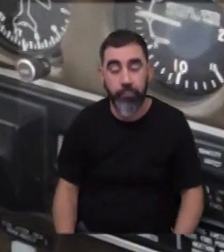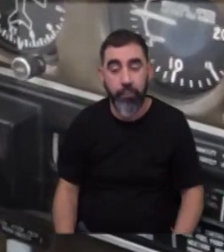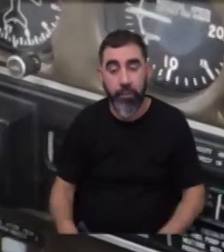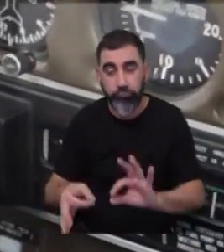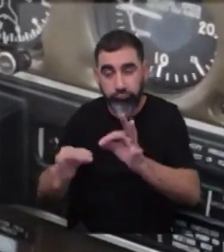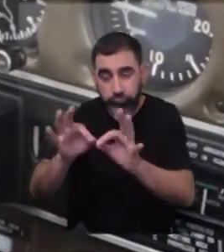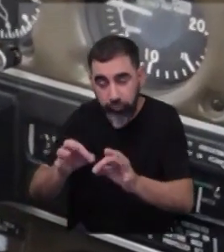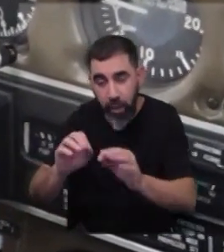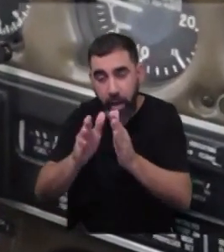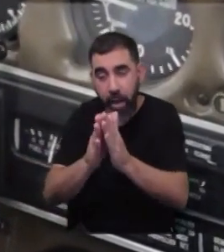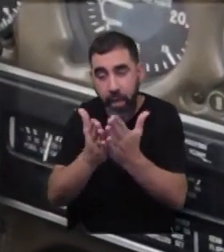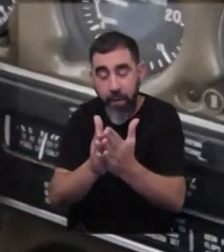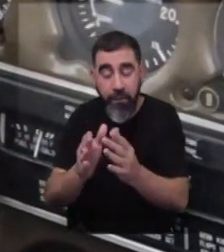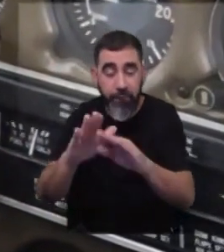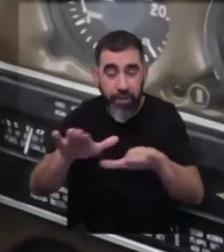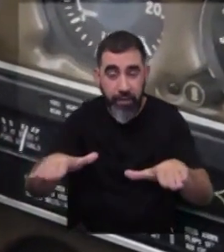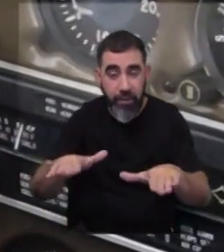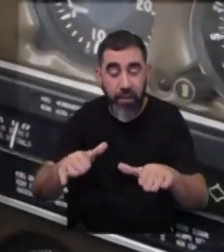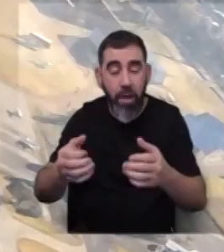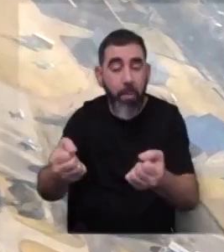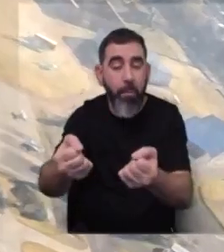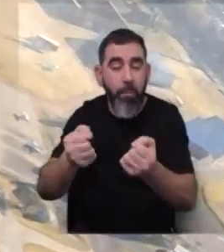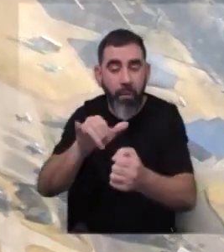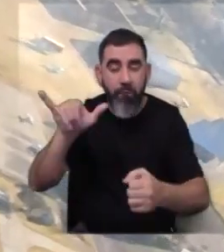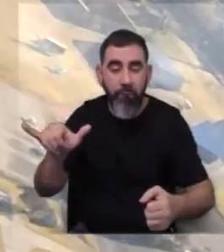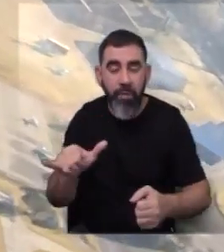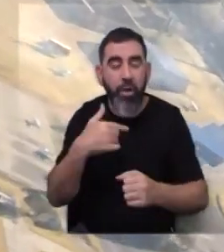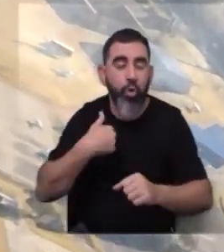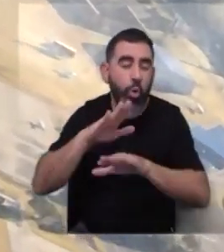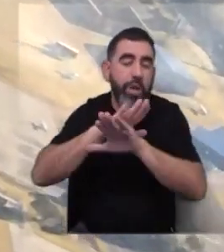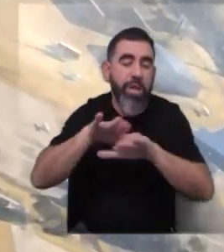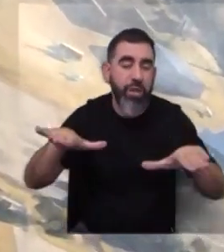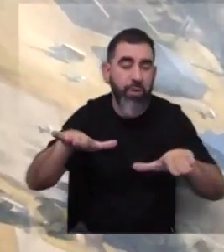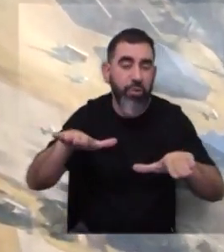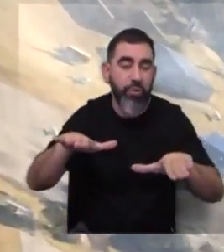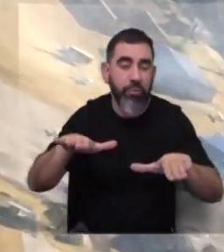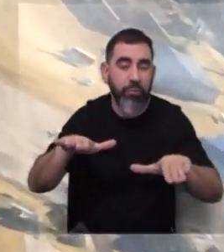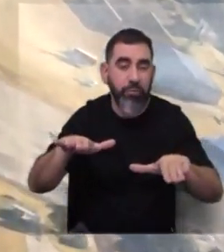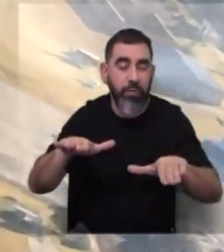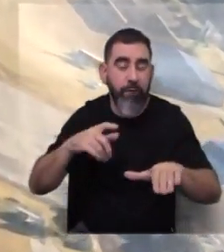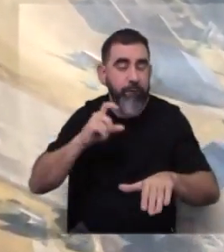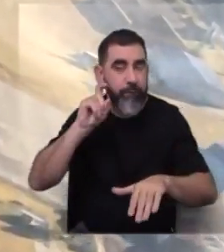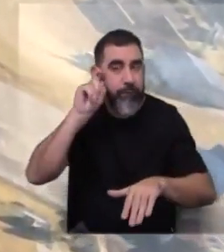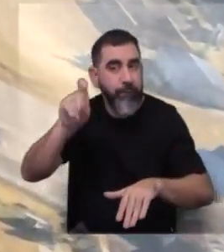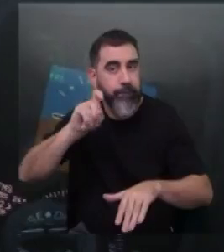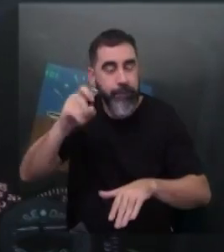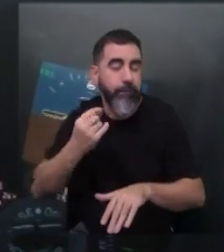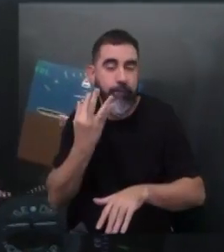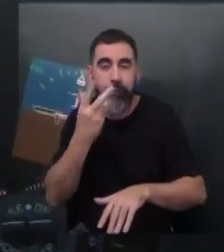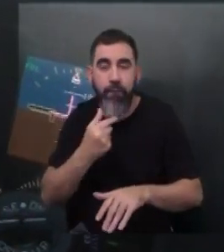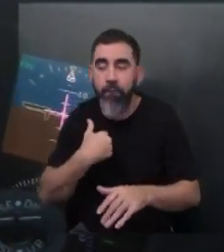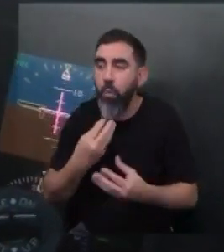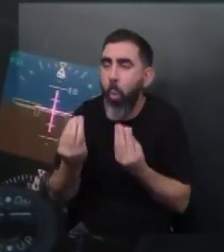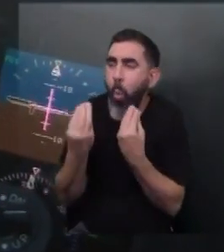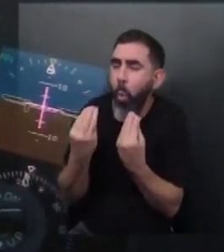maquetas, revistas, cuando niño. Los aparatos estos que volaban cuando uno es niño lo fascinan y lo llevan a querer entender